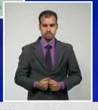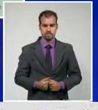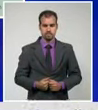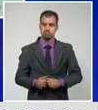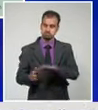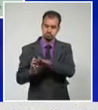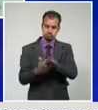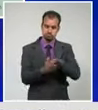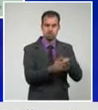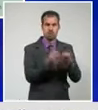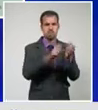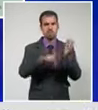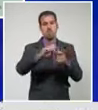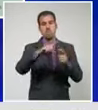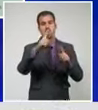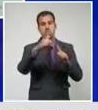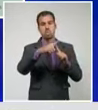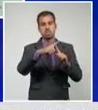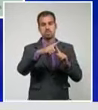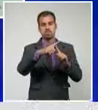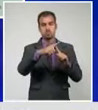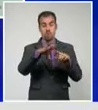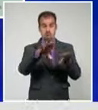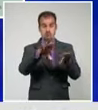Guantánamo confirma 9 casos,